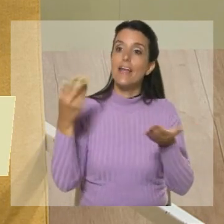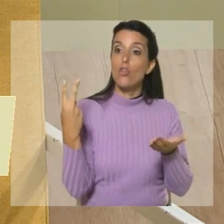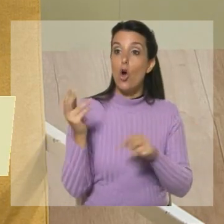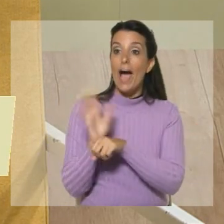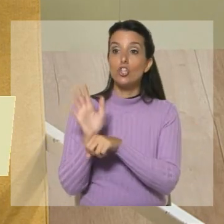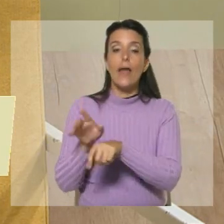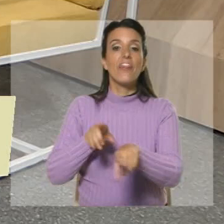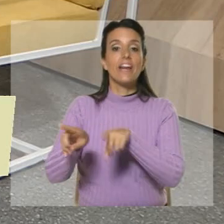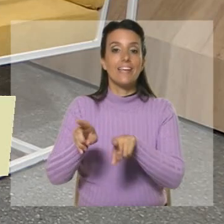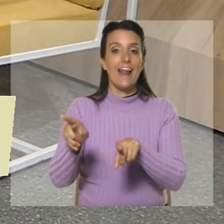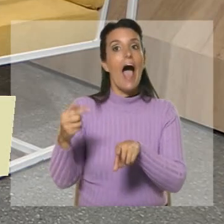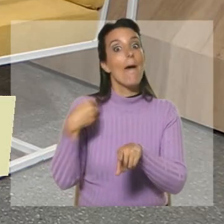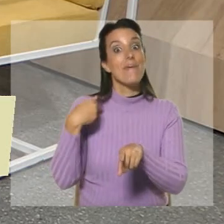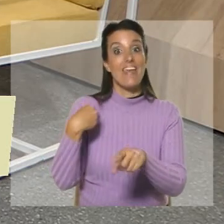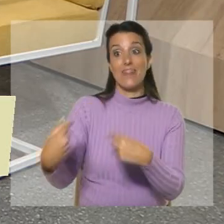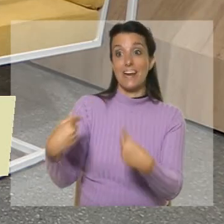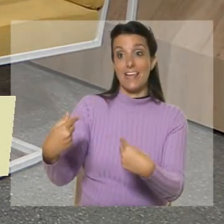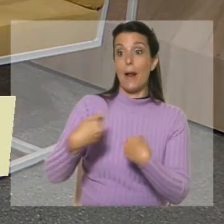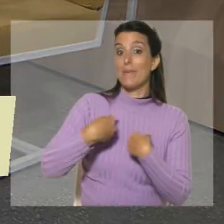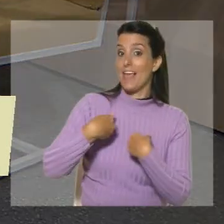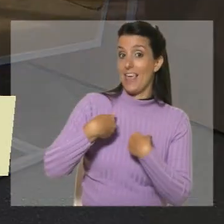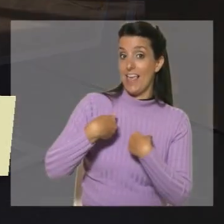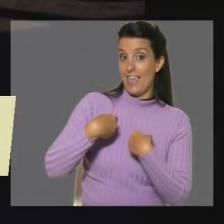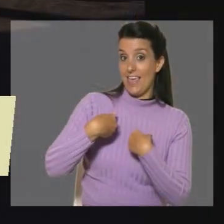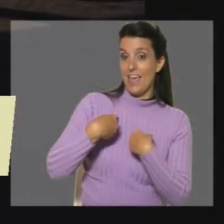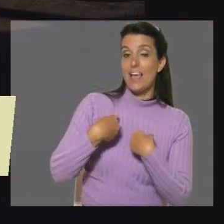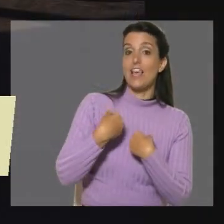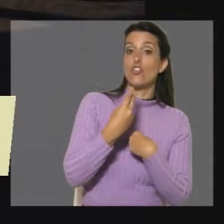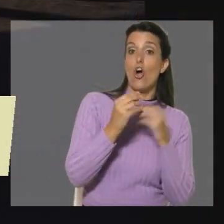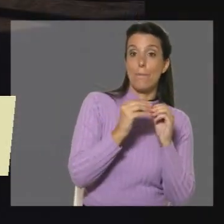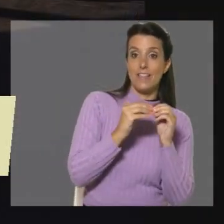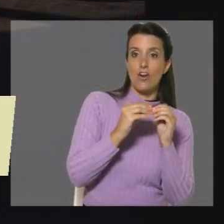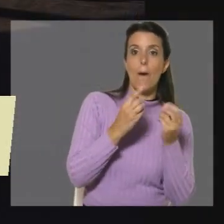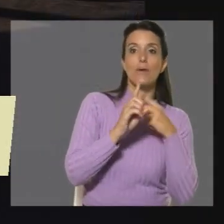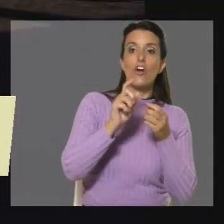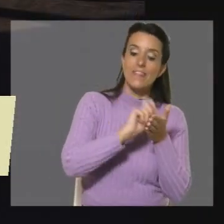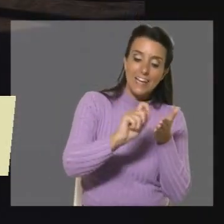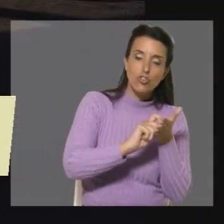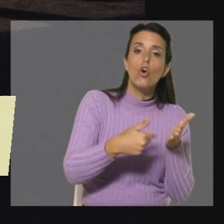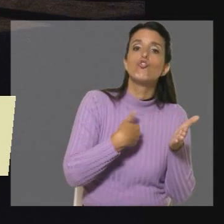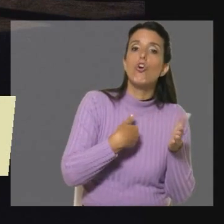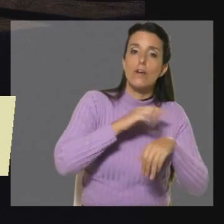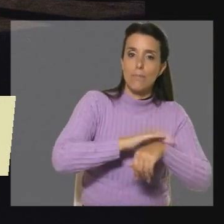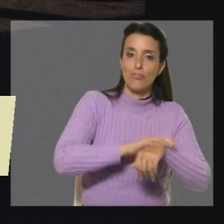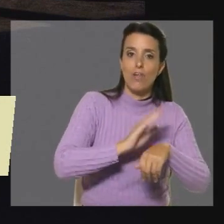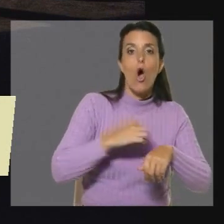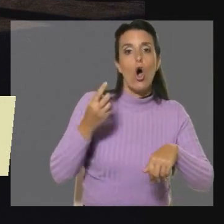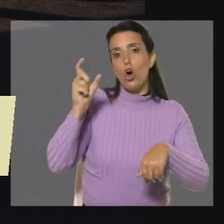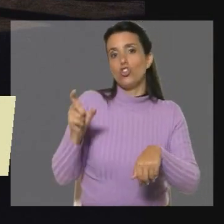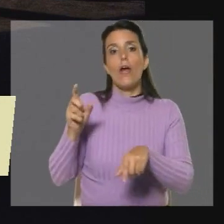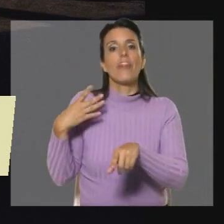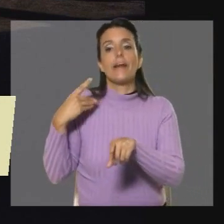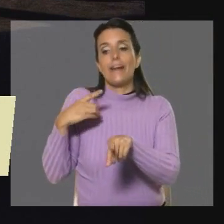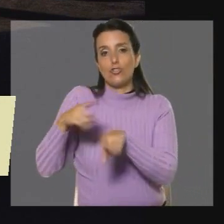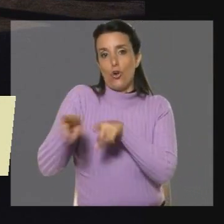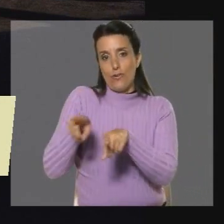caso me dirigieran a mí y a otros compañeros. Pero es el texto dramático, las palabras que después estos personajes van a